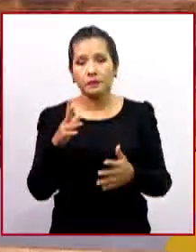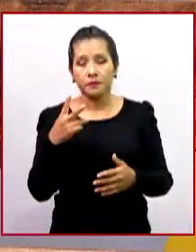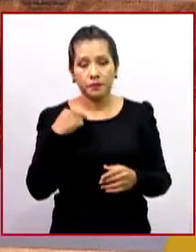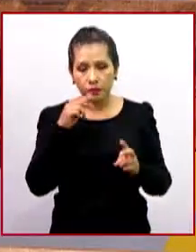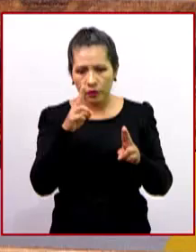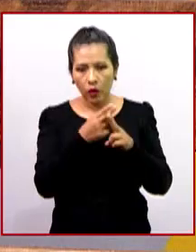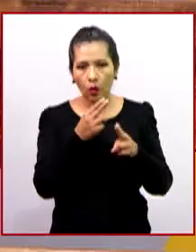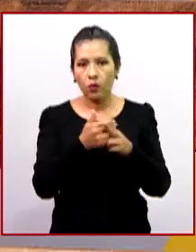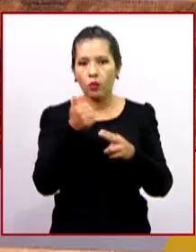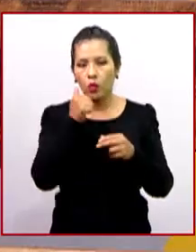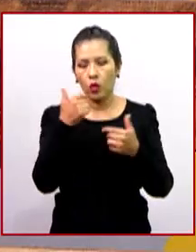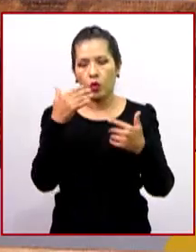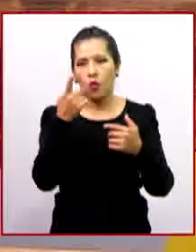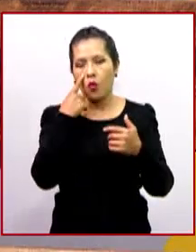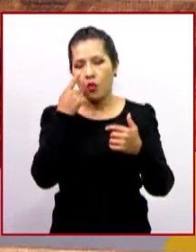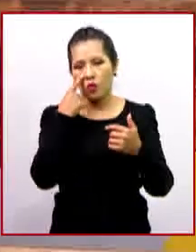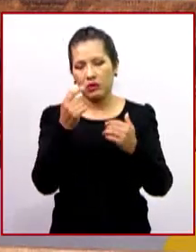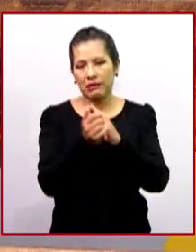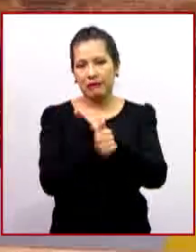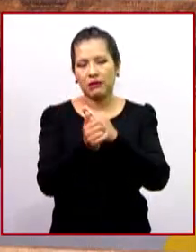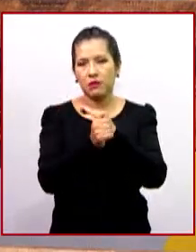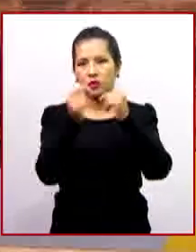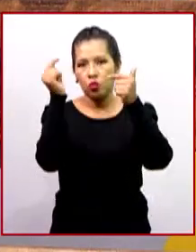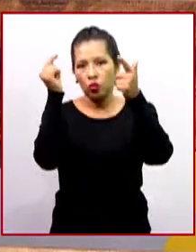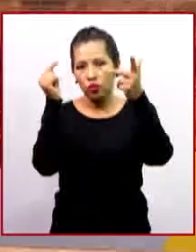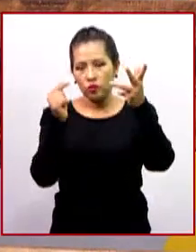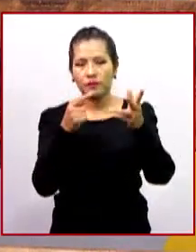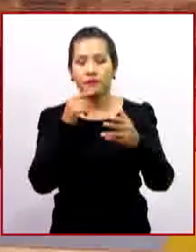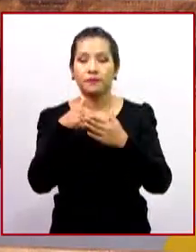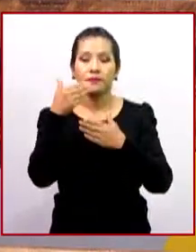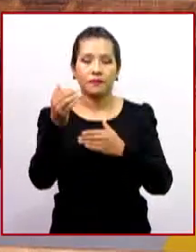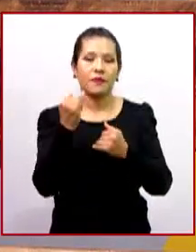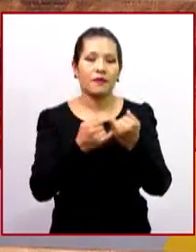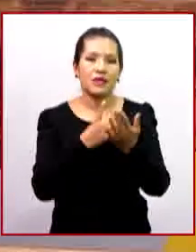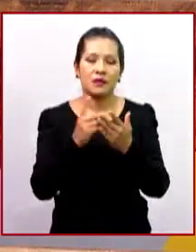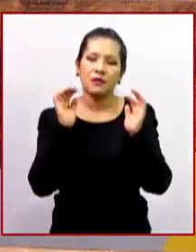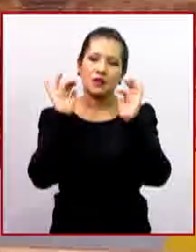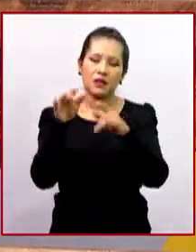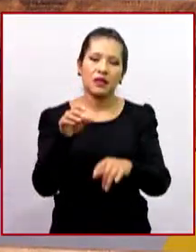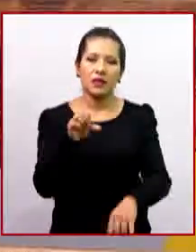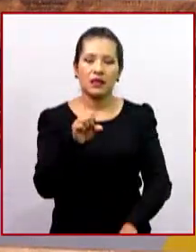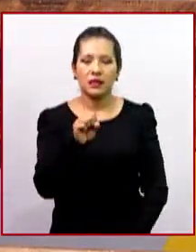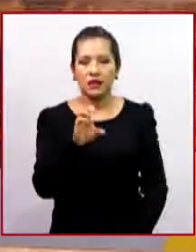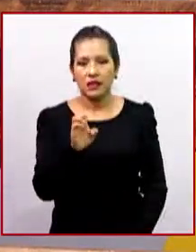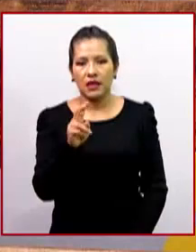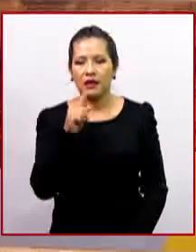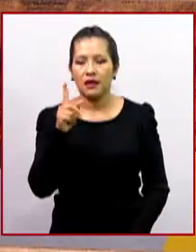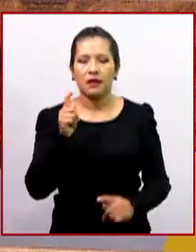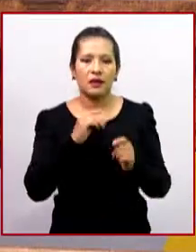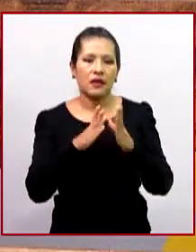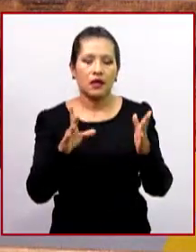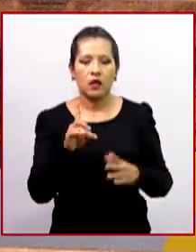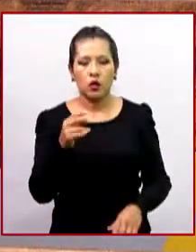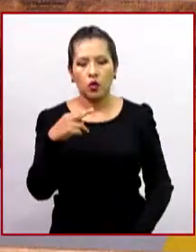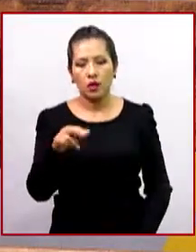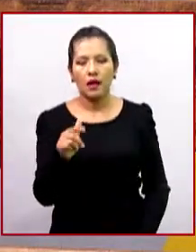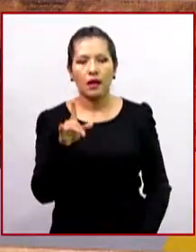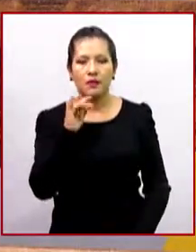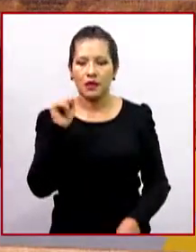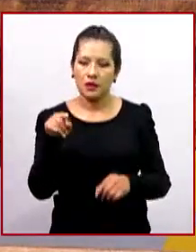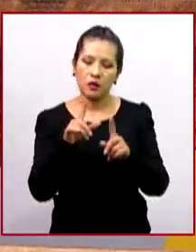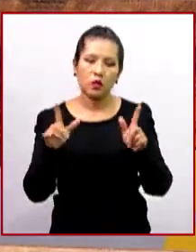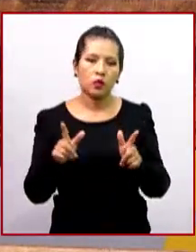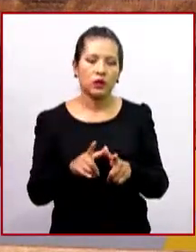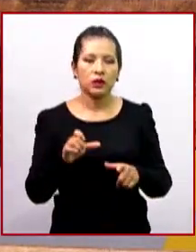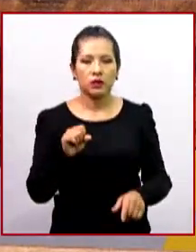nombres enormes y que ustedes los van a poder ver en escena este fin de semana, este sábado, en el Teatro Doña Elvina. ¿Dónde queda? En